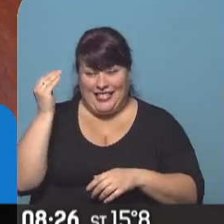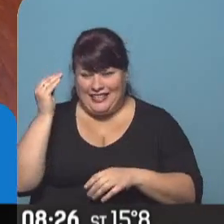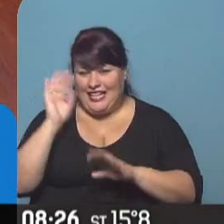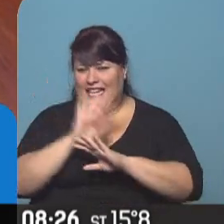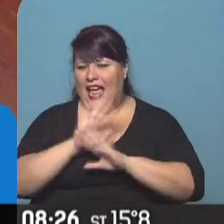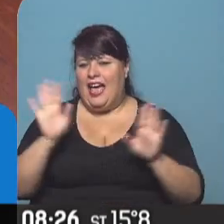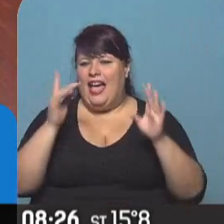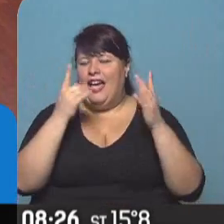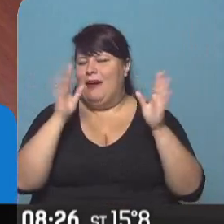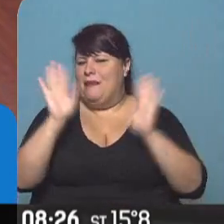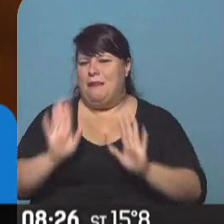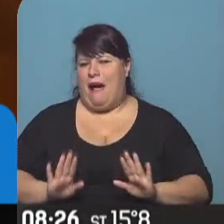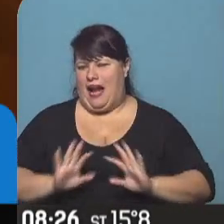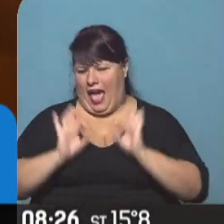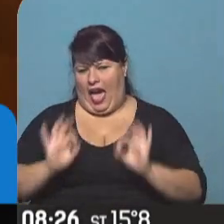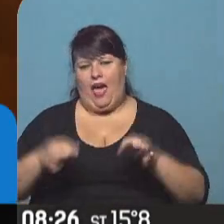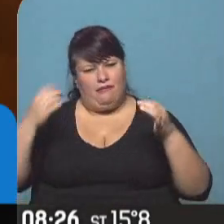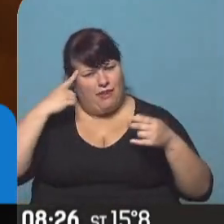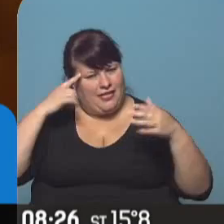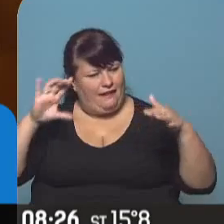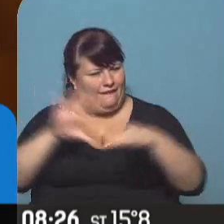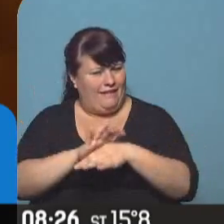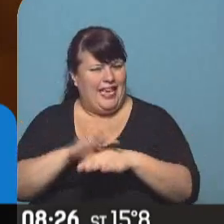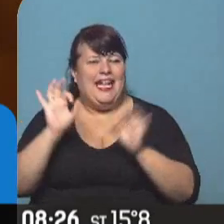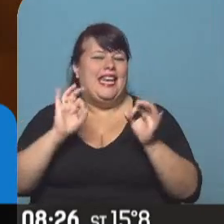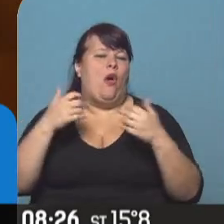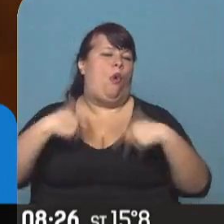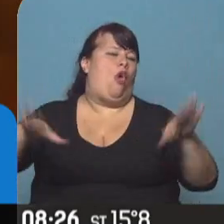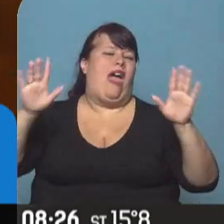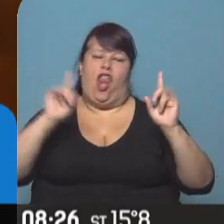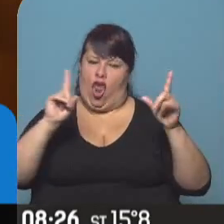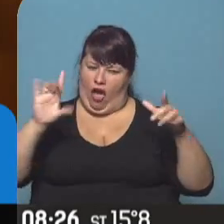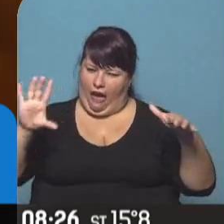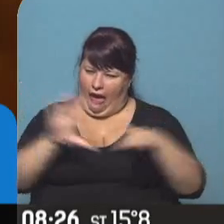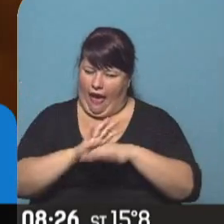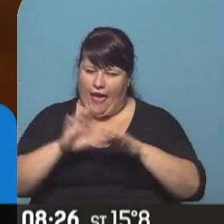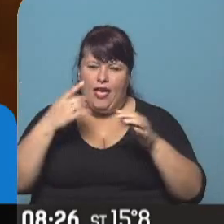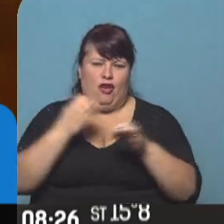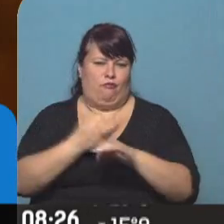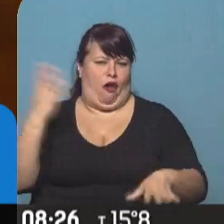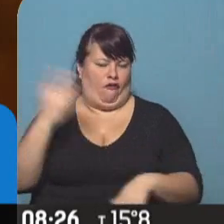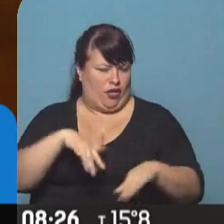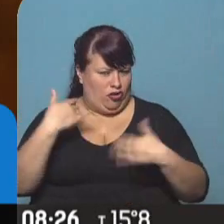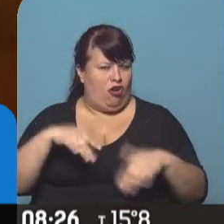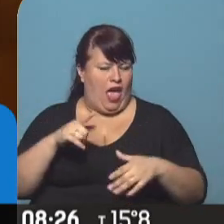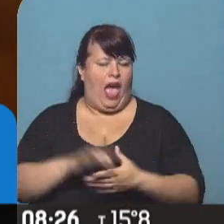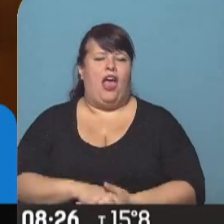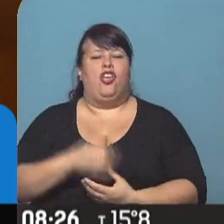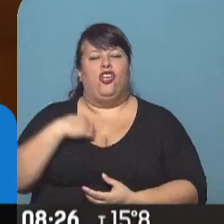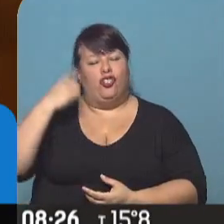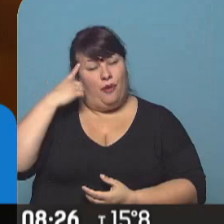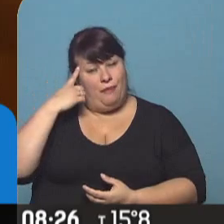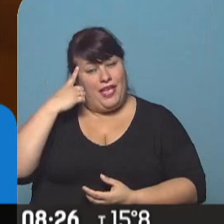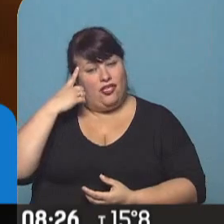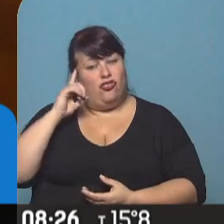absolutamente diseñadas muy bien pensadas nada estaba dejado de las farc y eran muy profesionales yo creo que